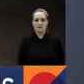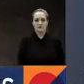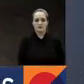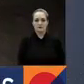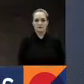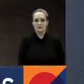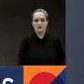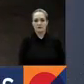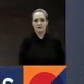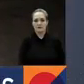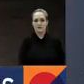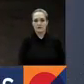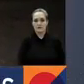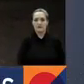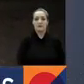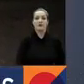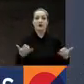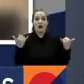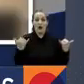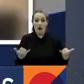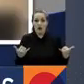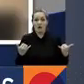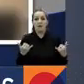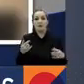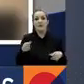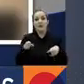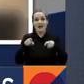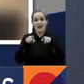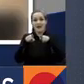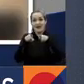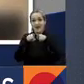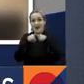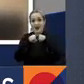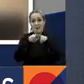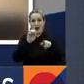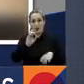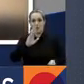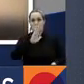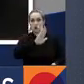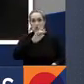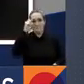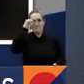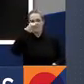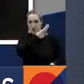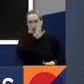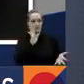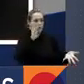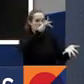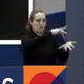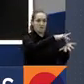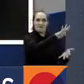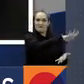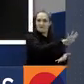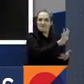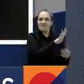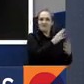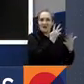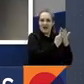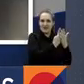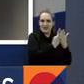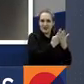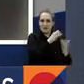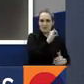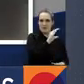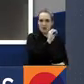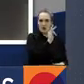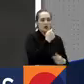Luego de la polémica por la visita del hermano del candidato a la presidencia de la República, Gustavo Petro, a la cárcel para hablar con algunos